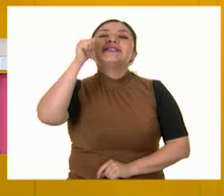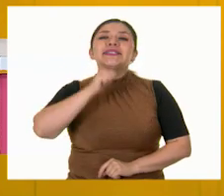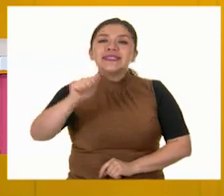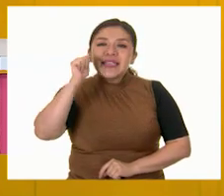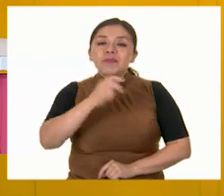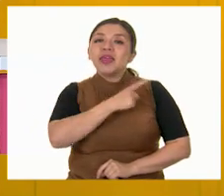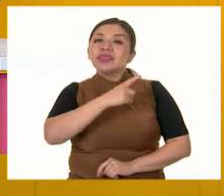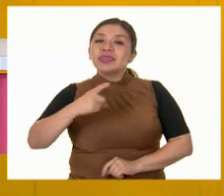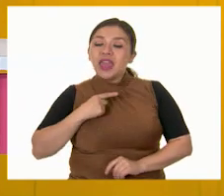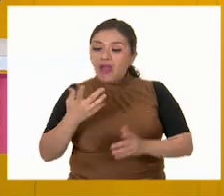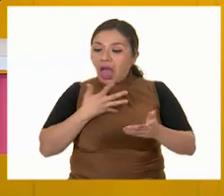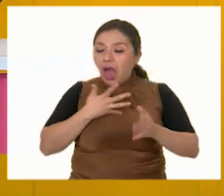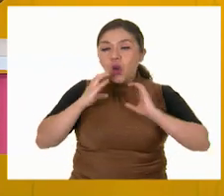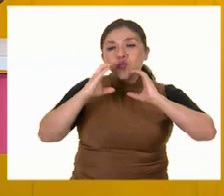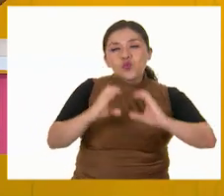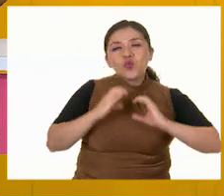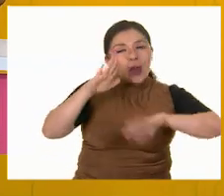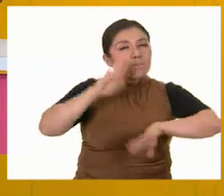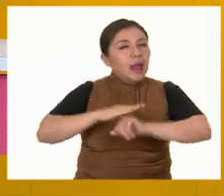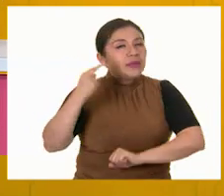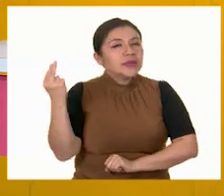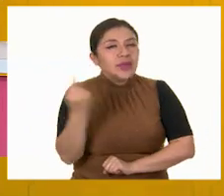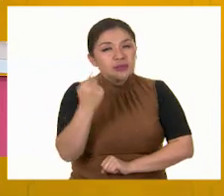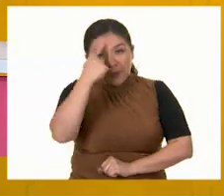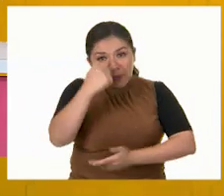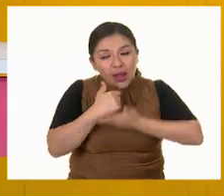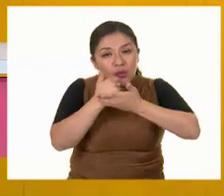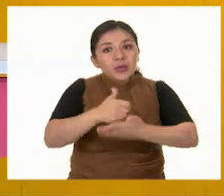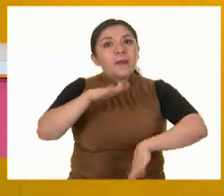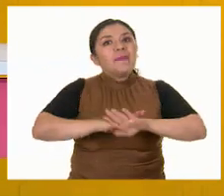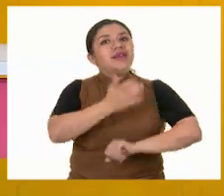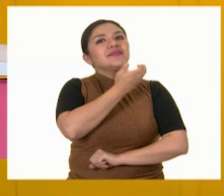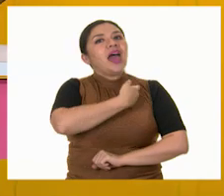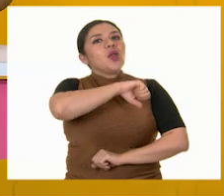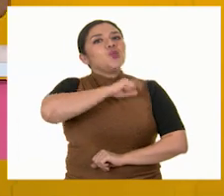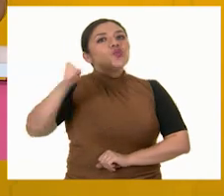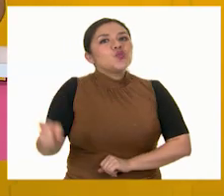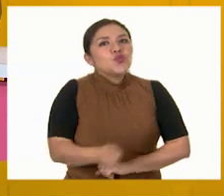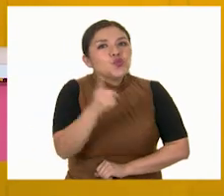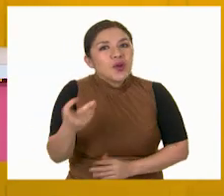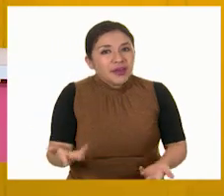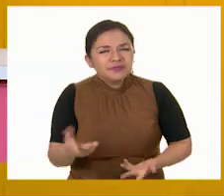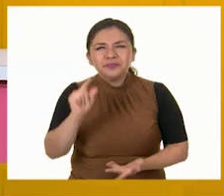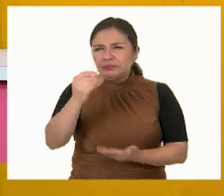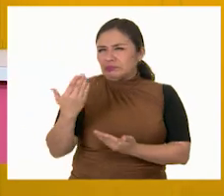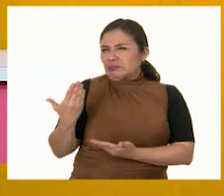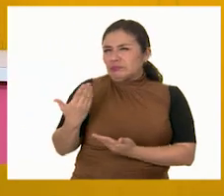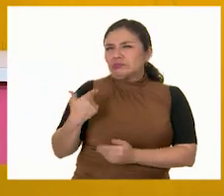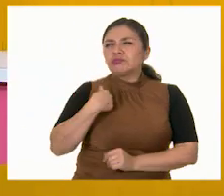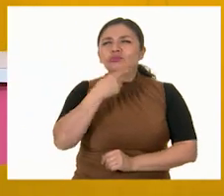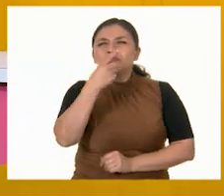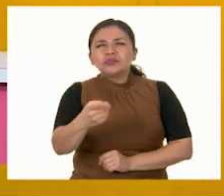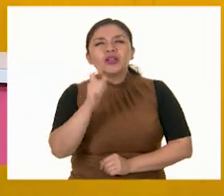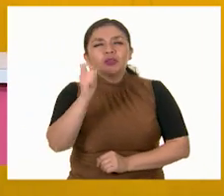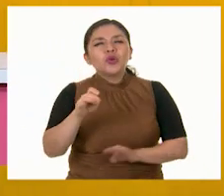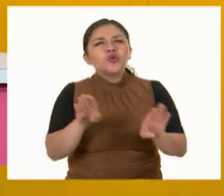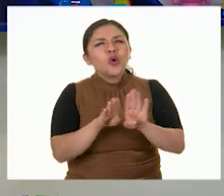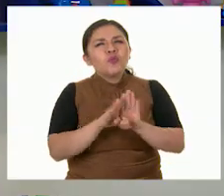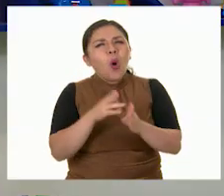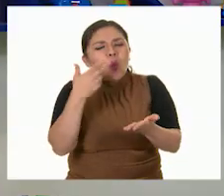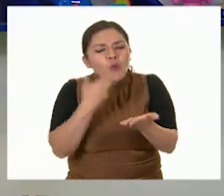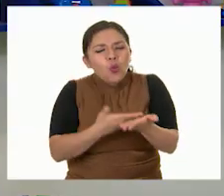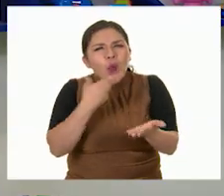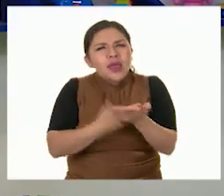siempre tengamos los cuidados necesarios que nos ayuden a conservar nuestra salud. Hace rato hablábamos de las huellas